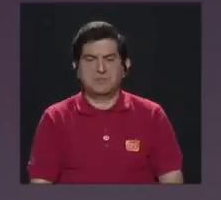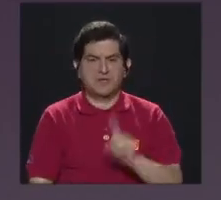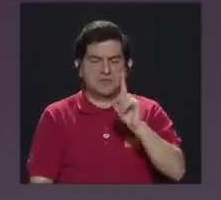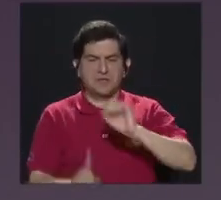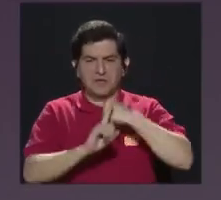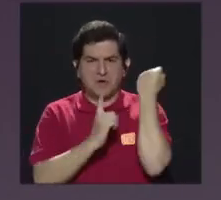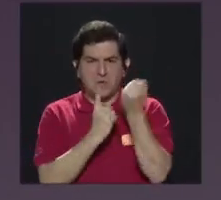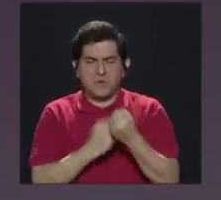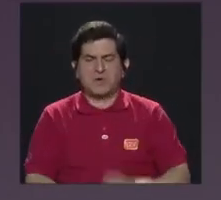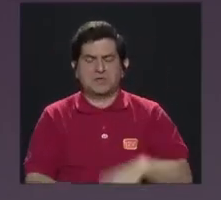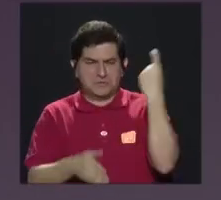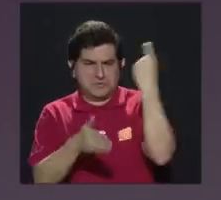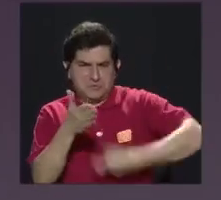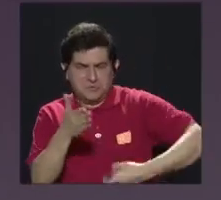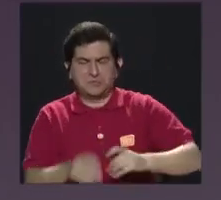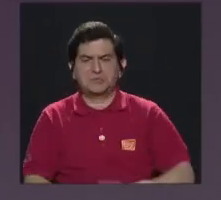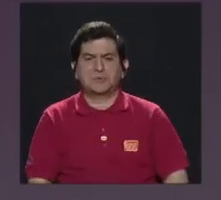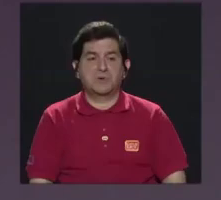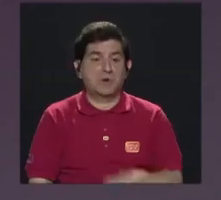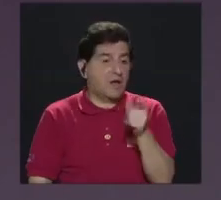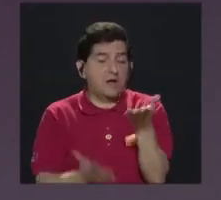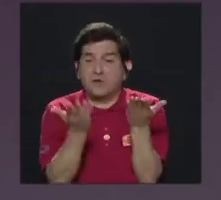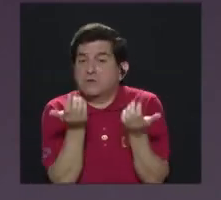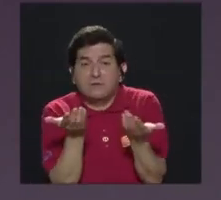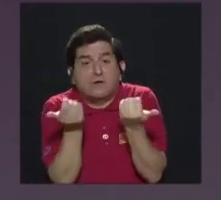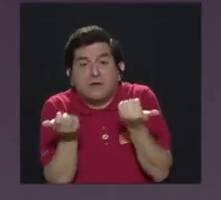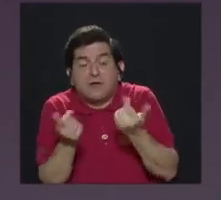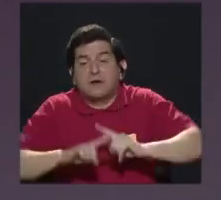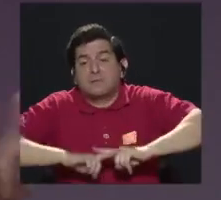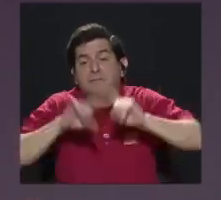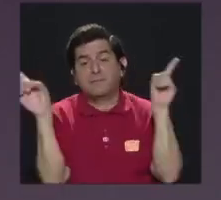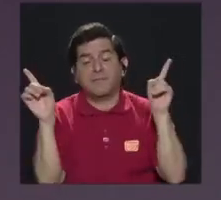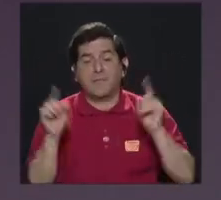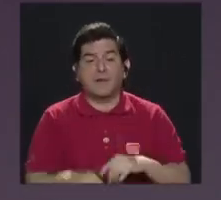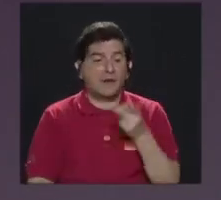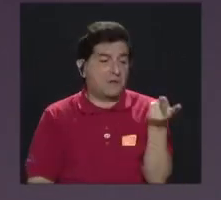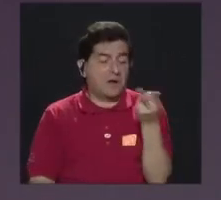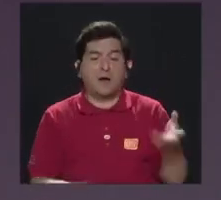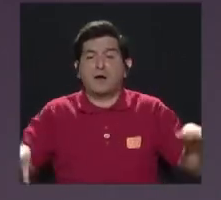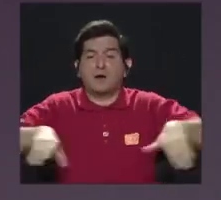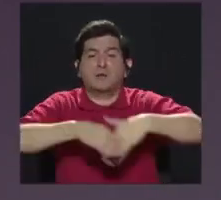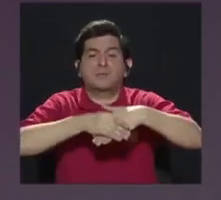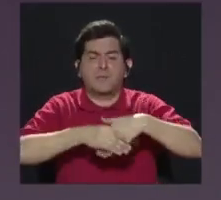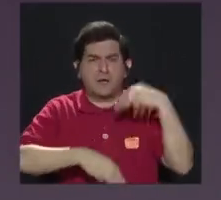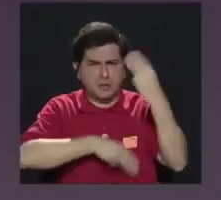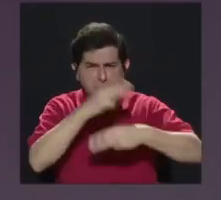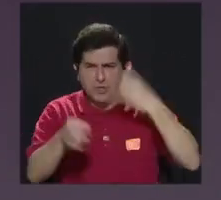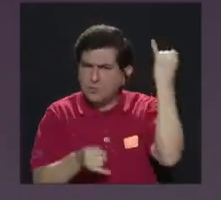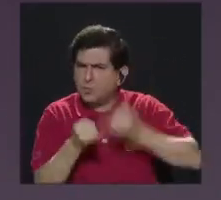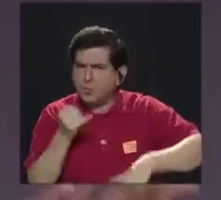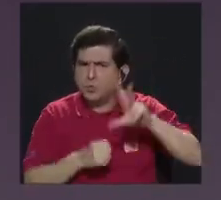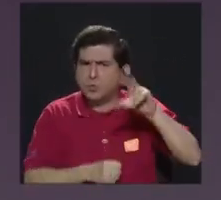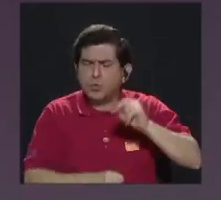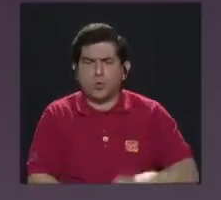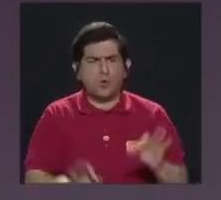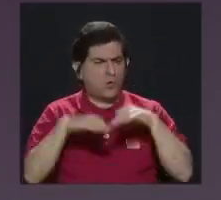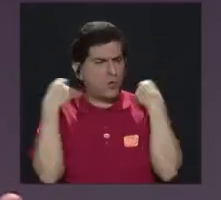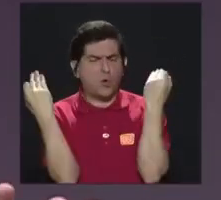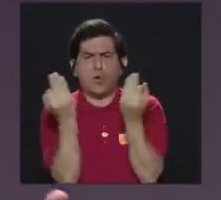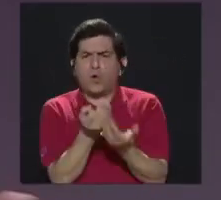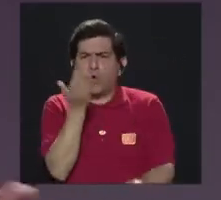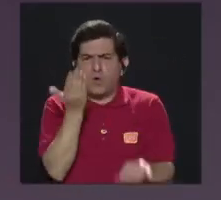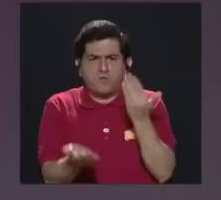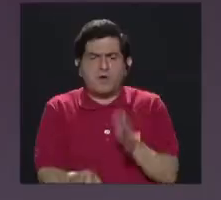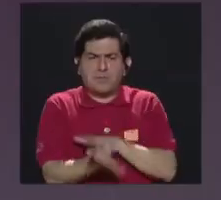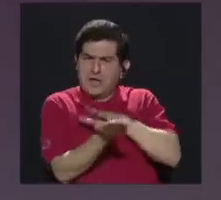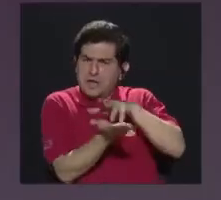arbitrariedad. No lo hacen porque no han querido, porque no, pero ellas se casaron y acaso el mundo se cayó, acaso las familias